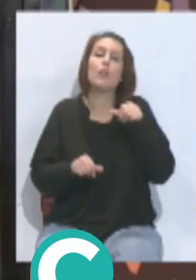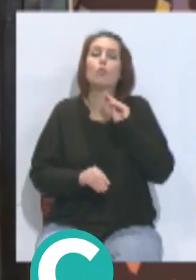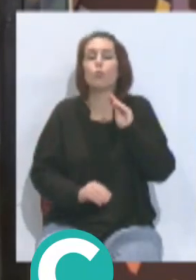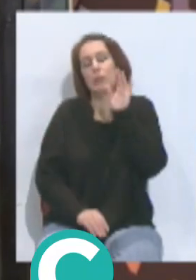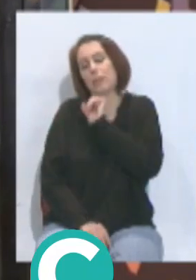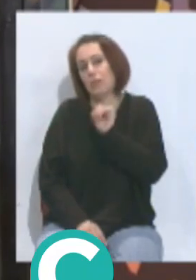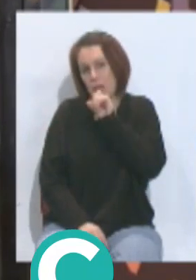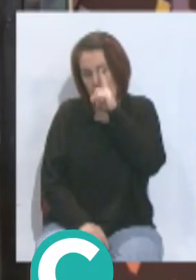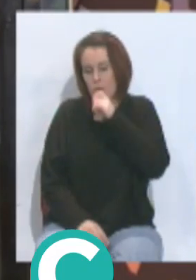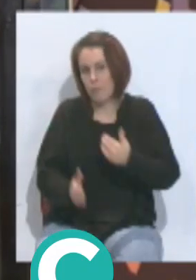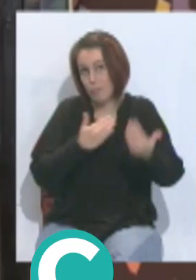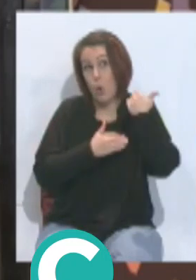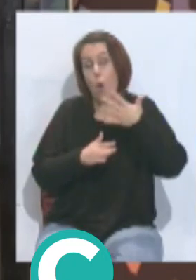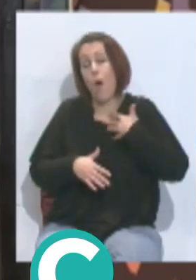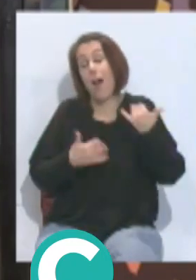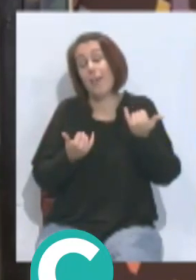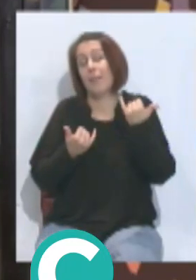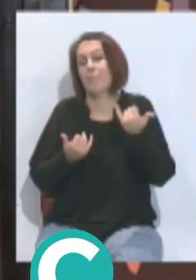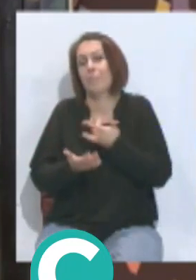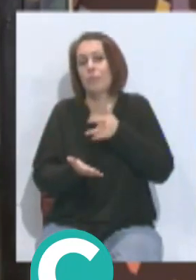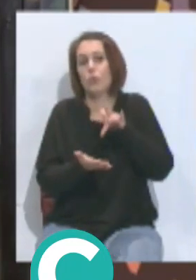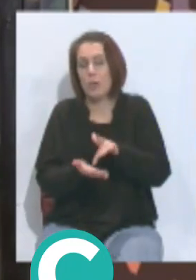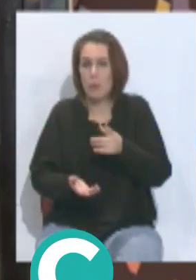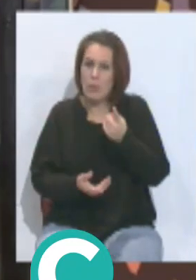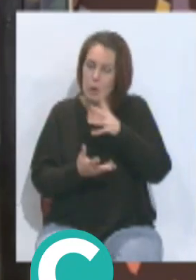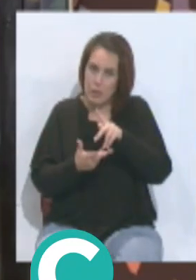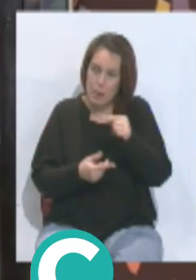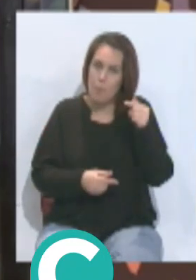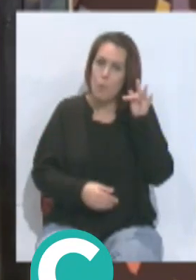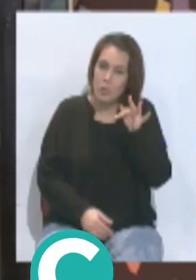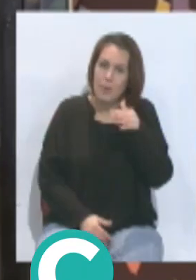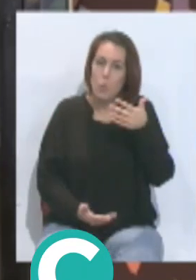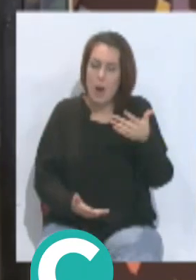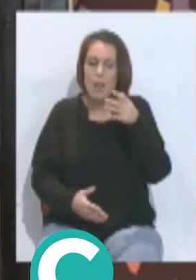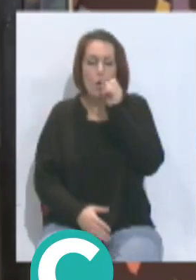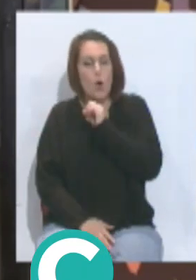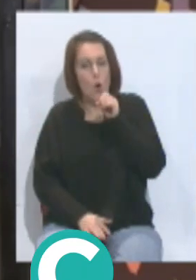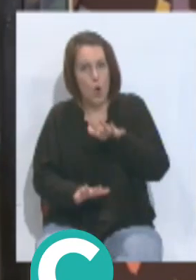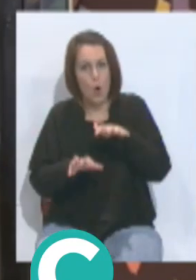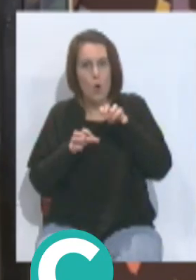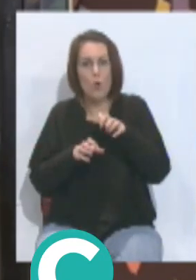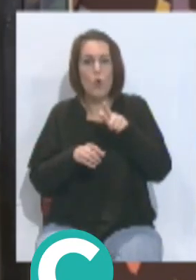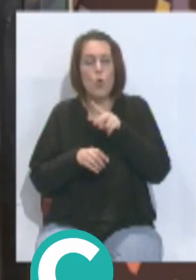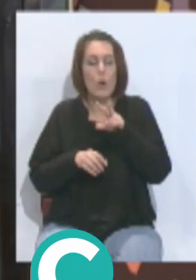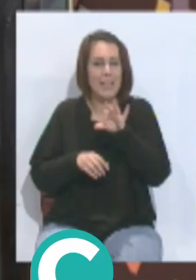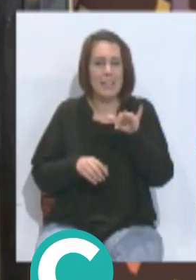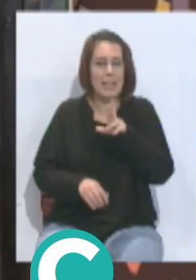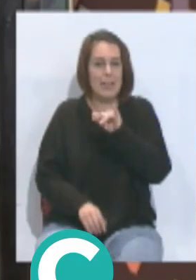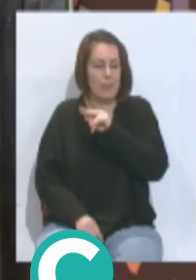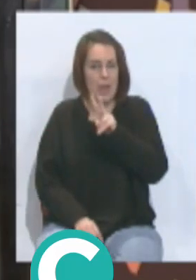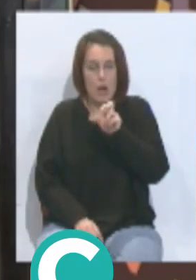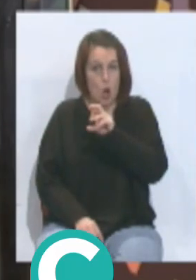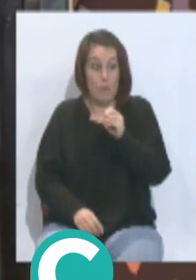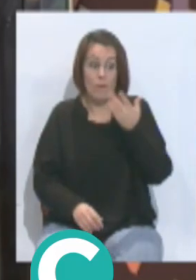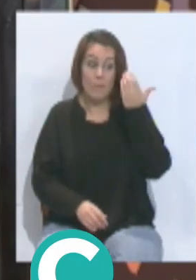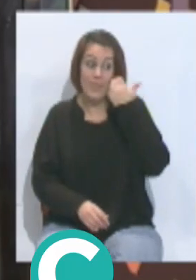de otros años. Ojalá que así sea. Y una noticia positiva, el coro de Luis Rivero, que sí ha anunciado este